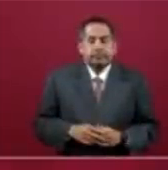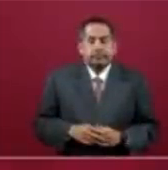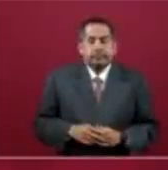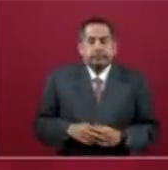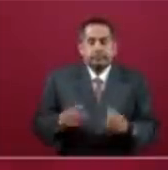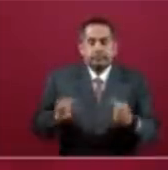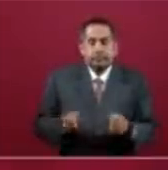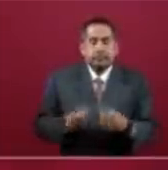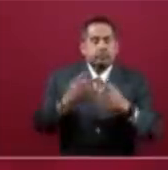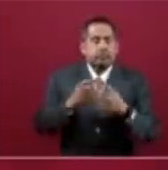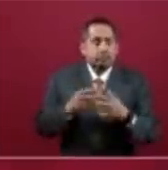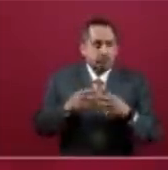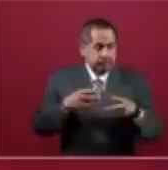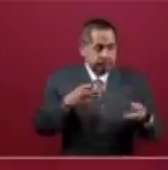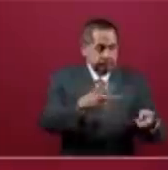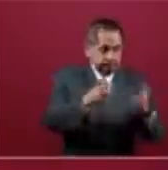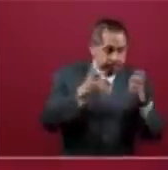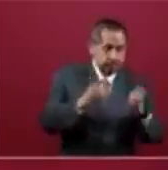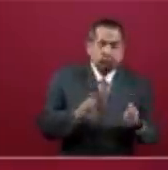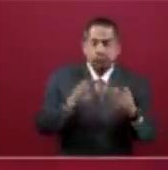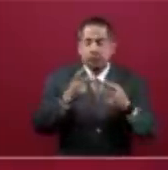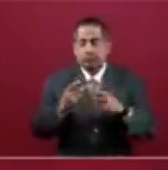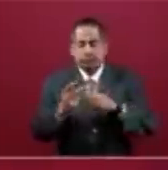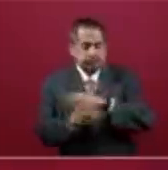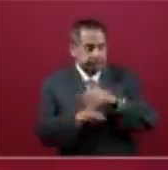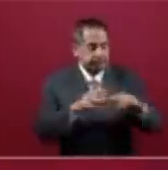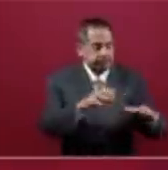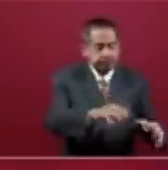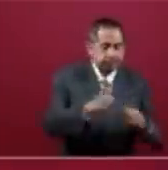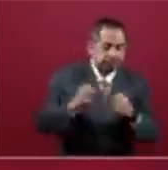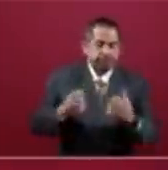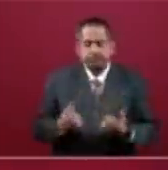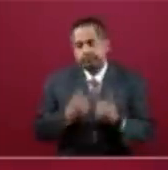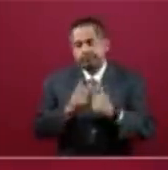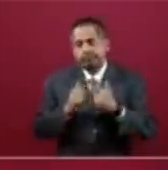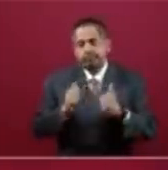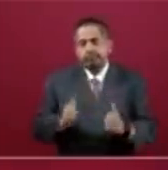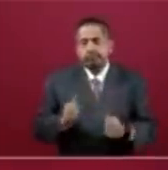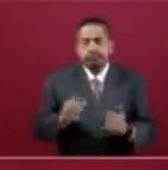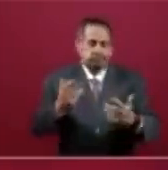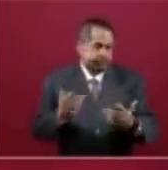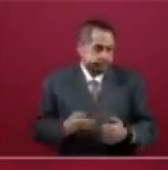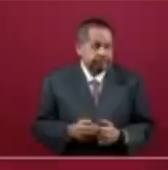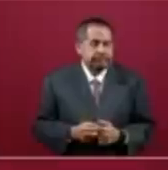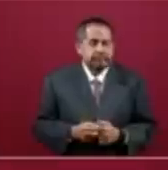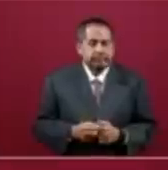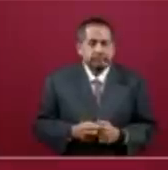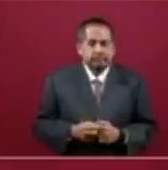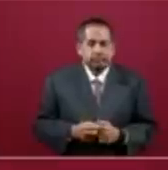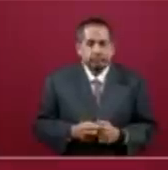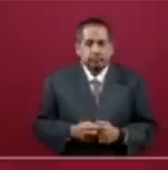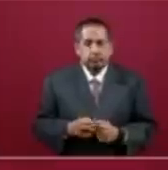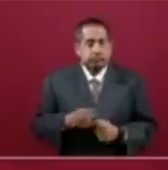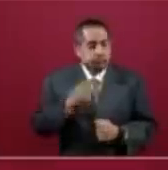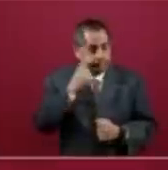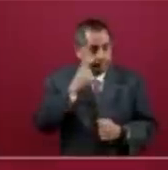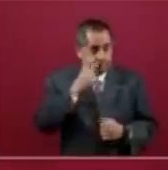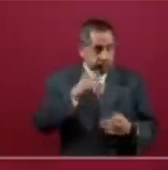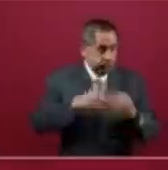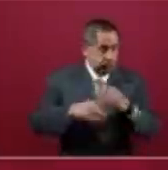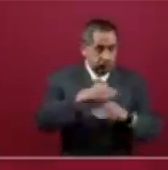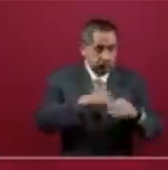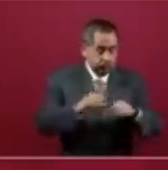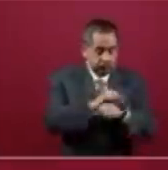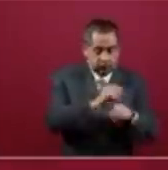¿cuántos se recuperan también diaria de los que se roban? Que no todos los que se